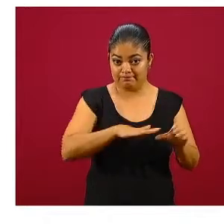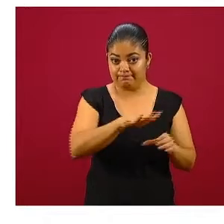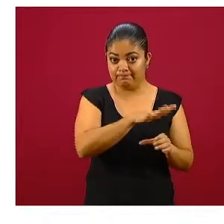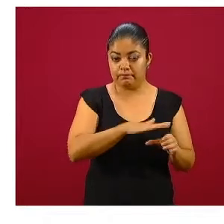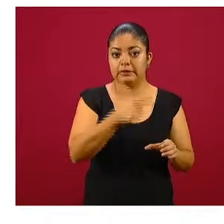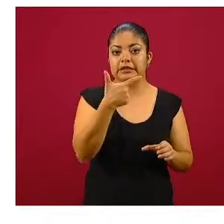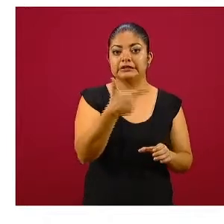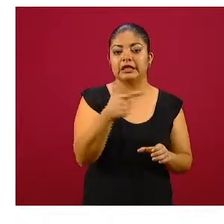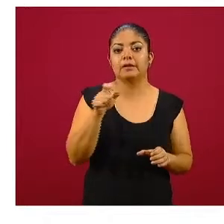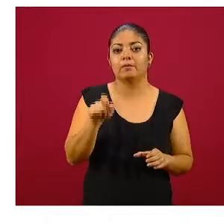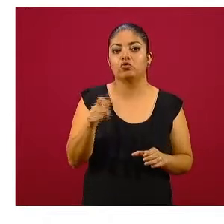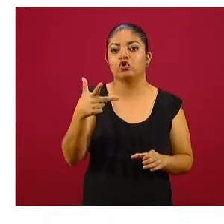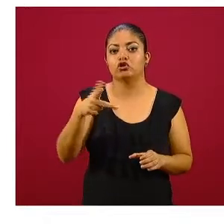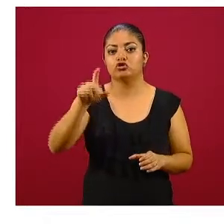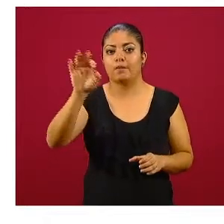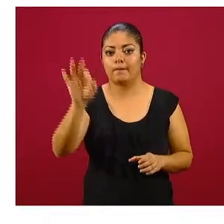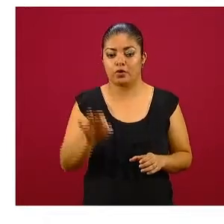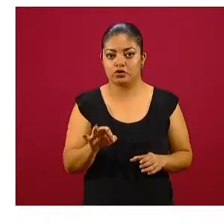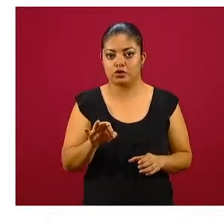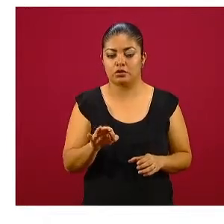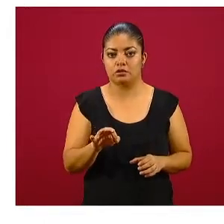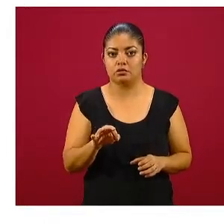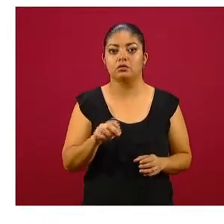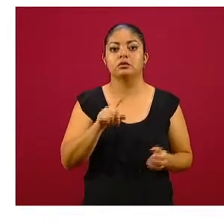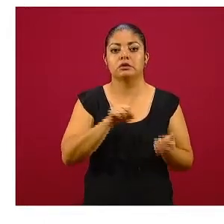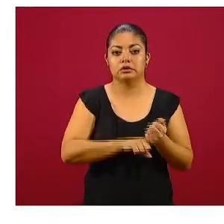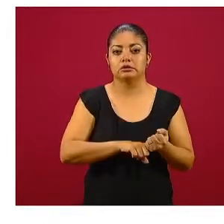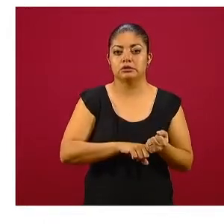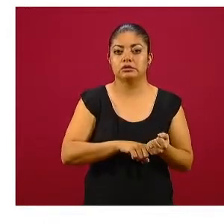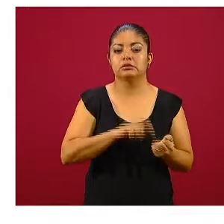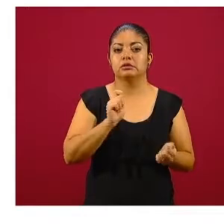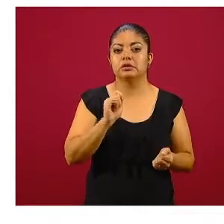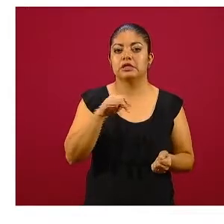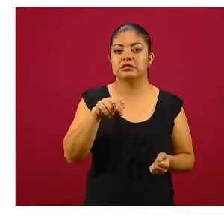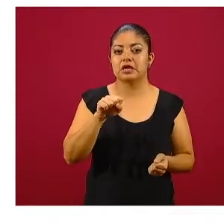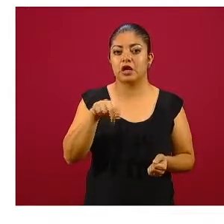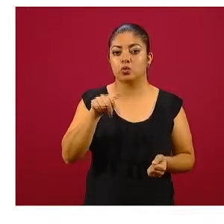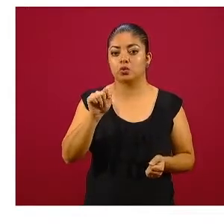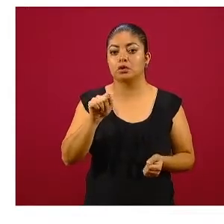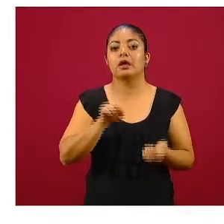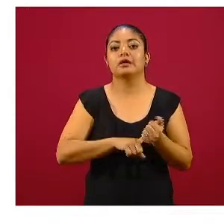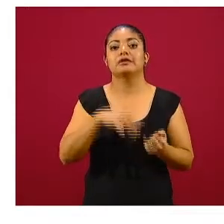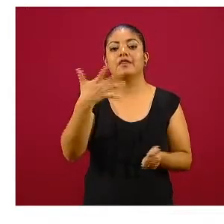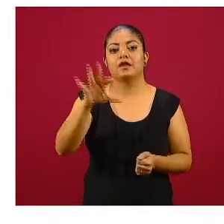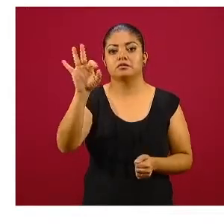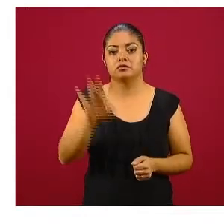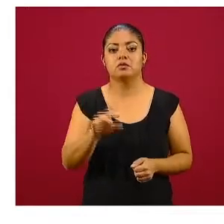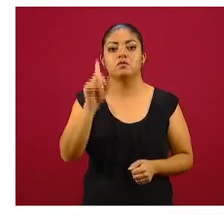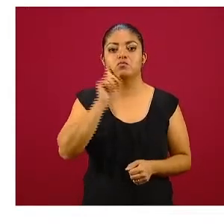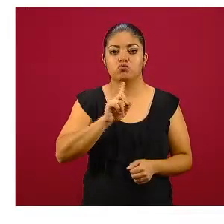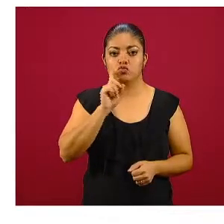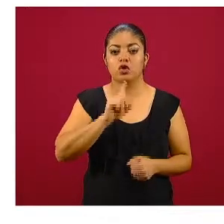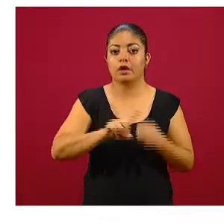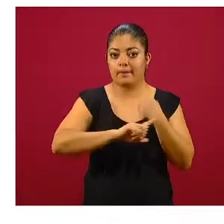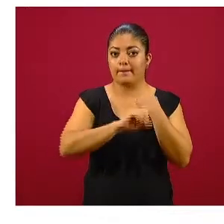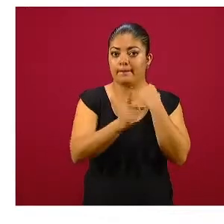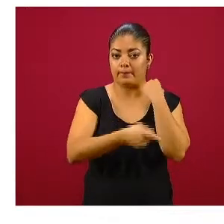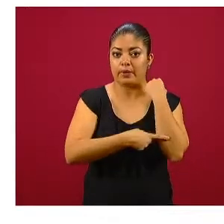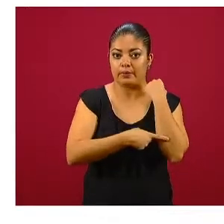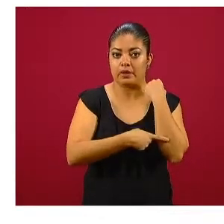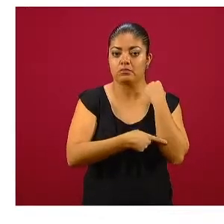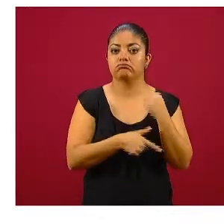un 7.8% y comparado con ENSANUT es el 10%. Mujeres embarazadas, seguimos